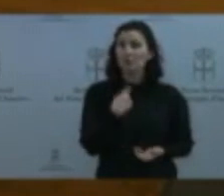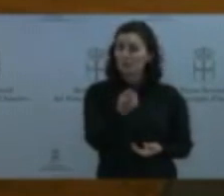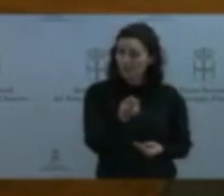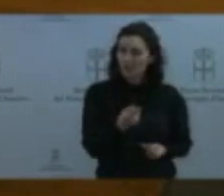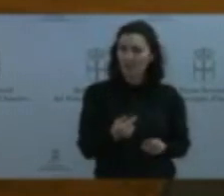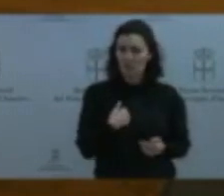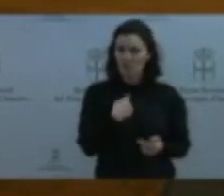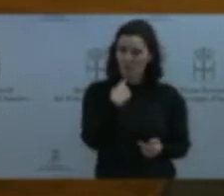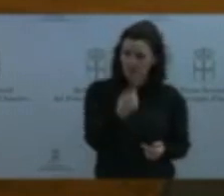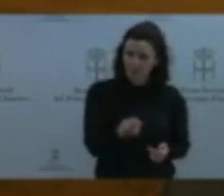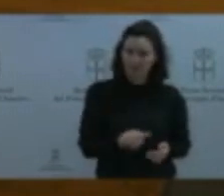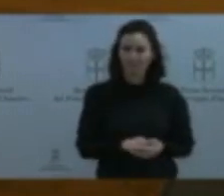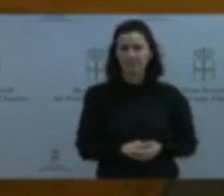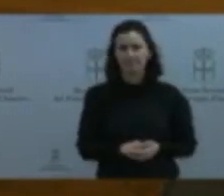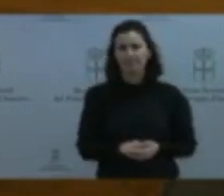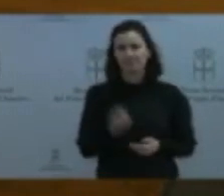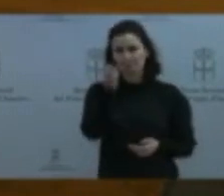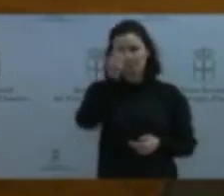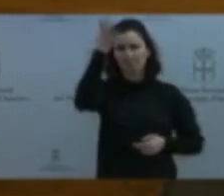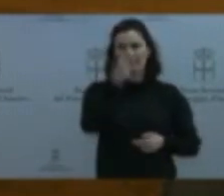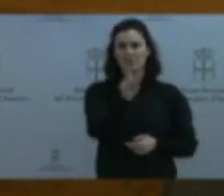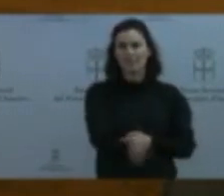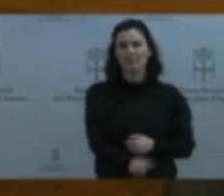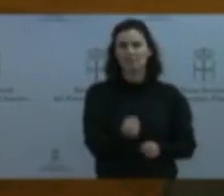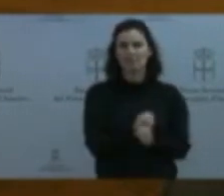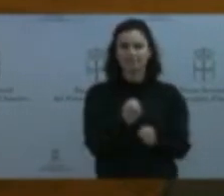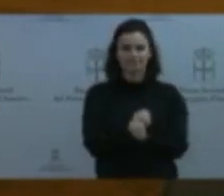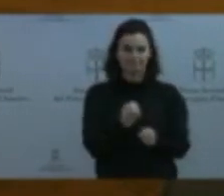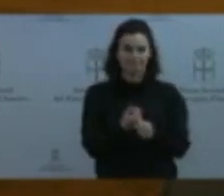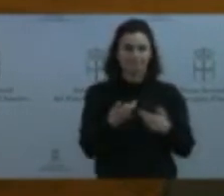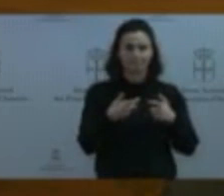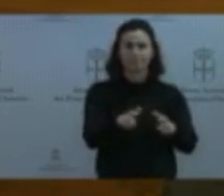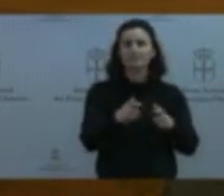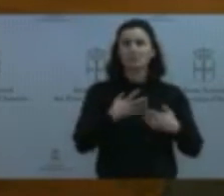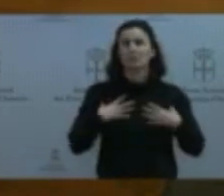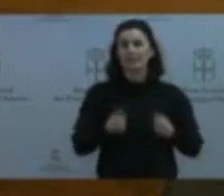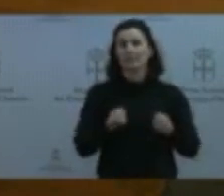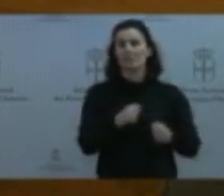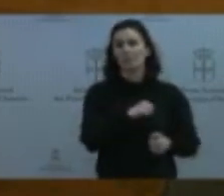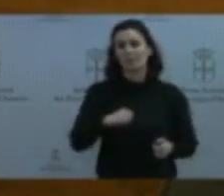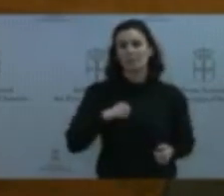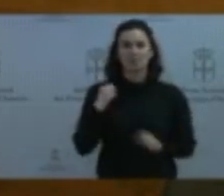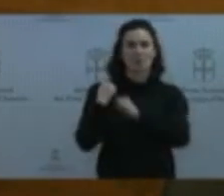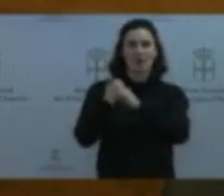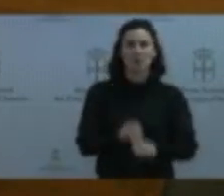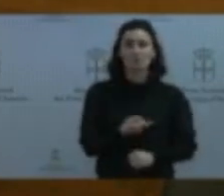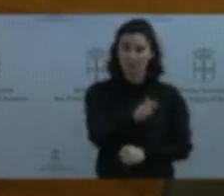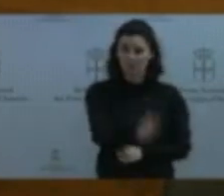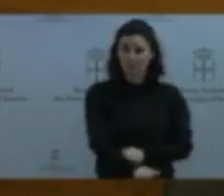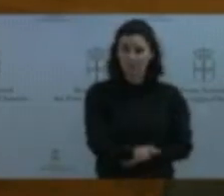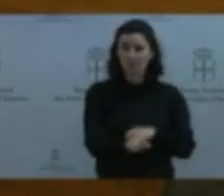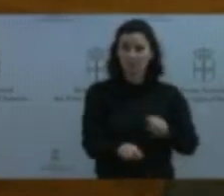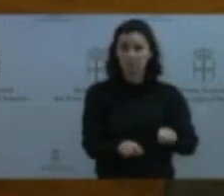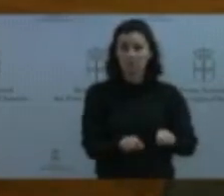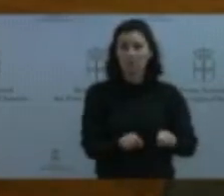imagínense cuando una persona que haya trabajado en el sector sanitario privado durante años, esa persona ocupara, que en este caso fue la jefatura del SESPA, imagínense,